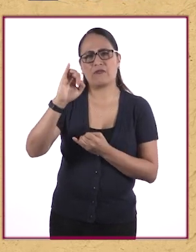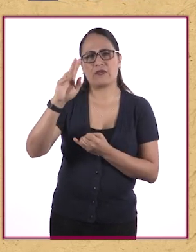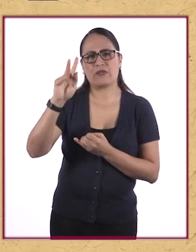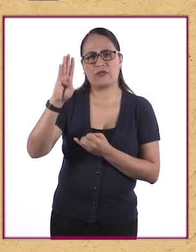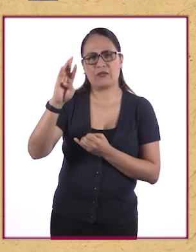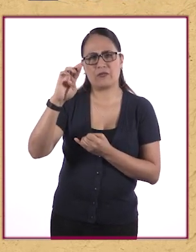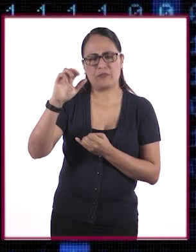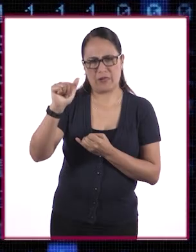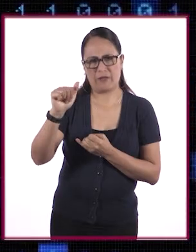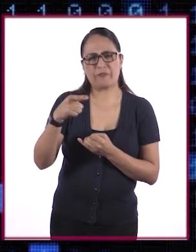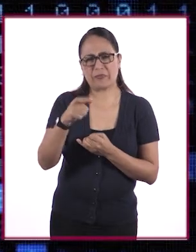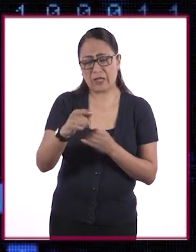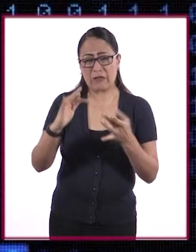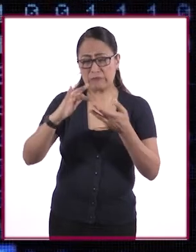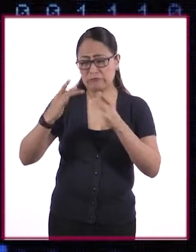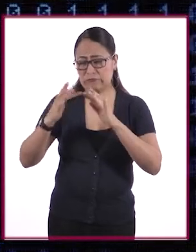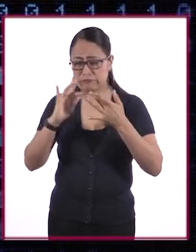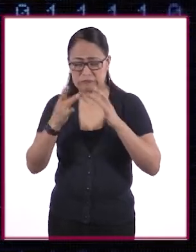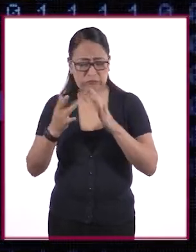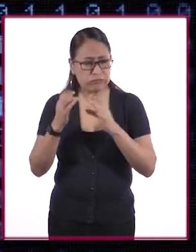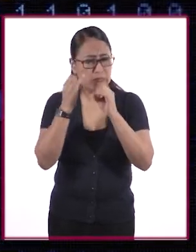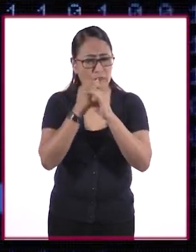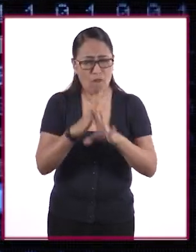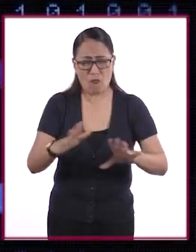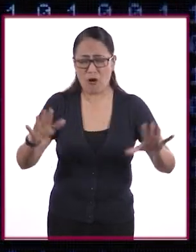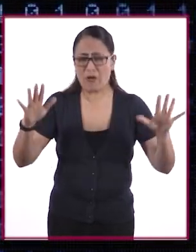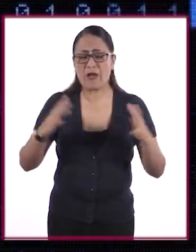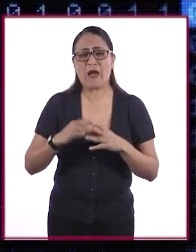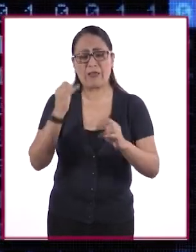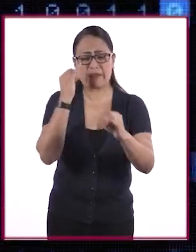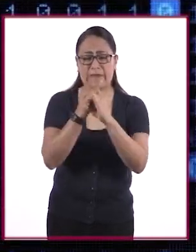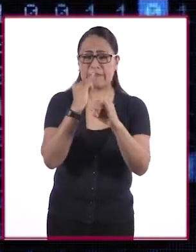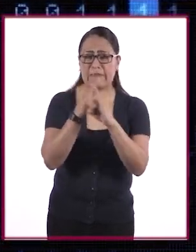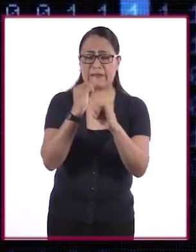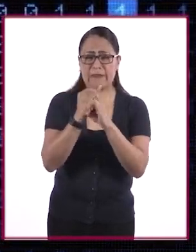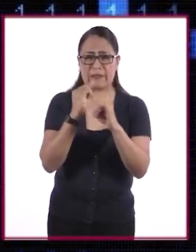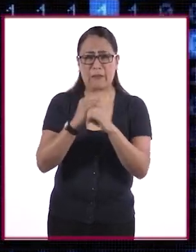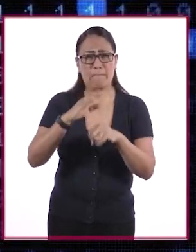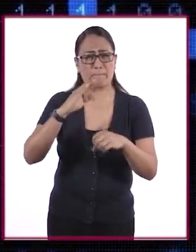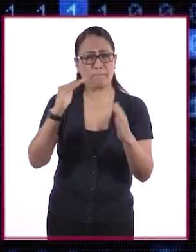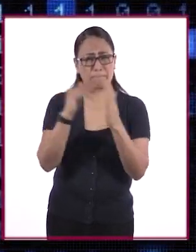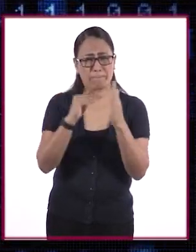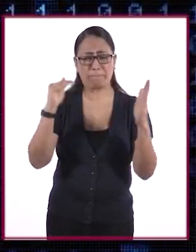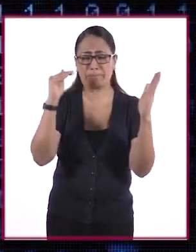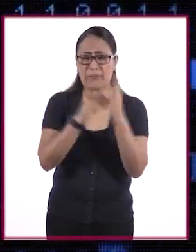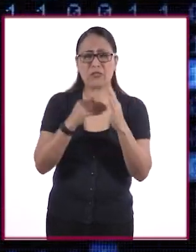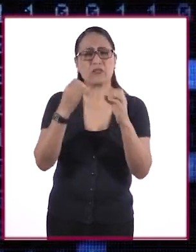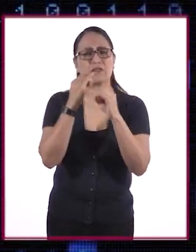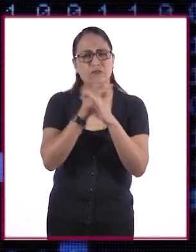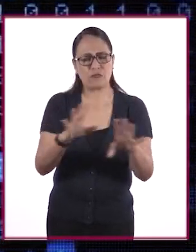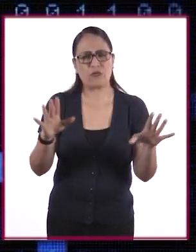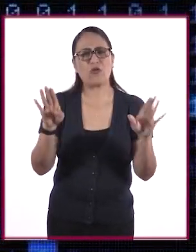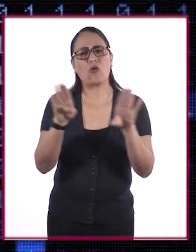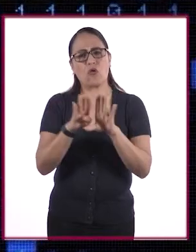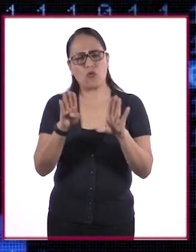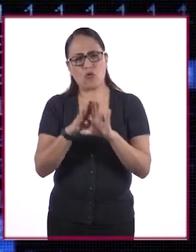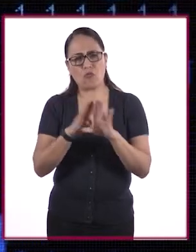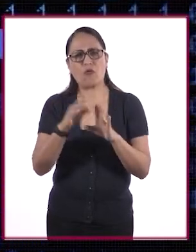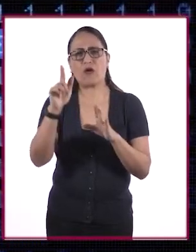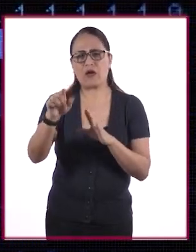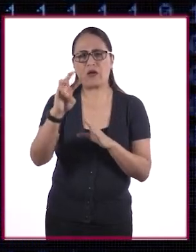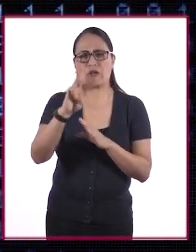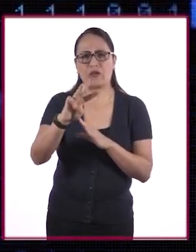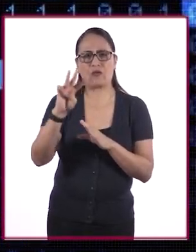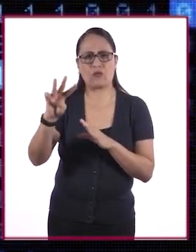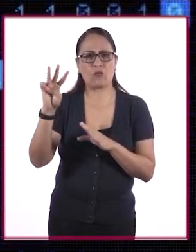de la información. De esta manera, viajan a través de Internet millones de datos que podemos consultar por medio del servicio World